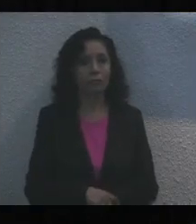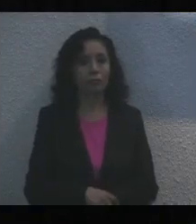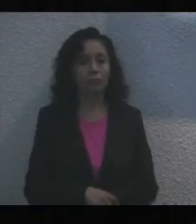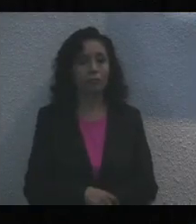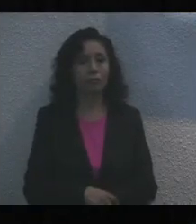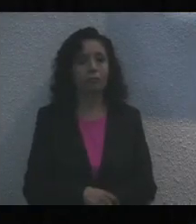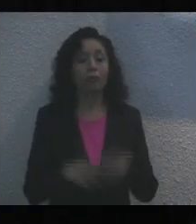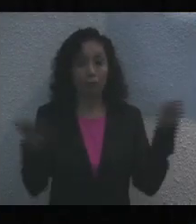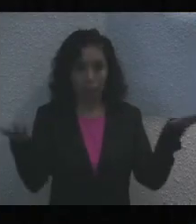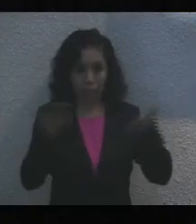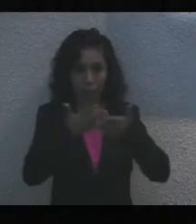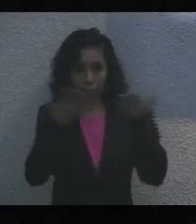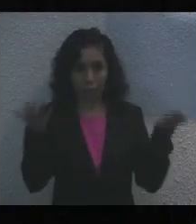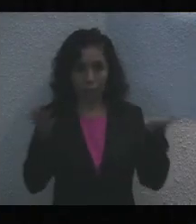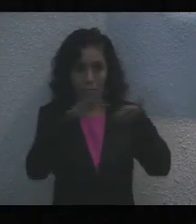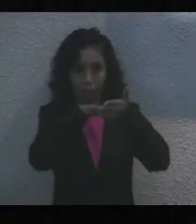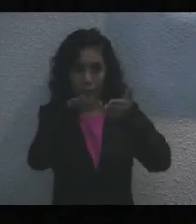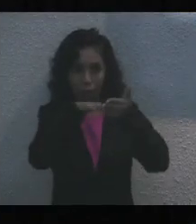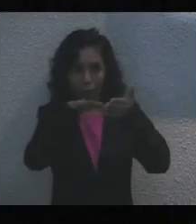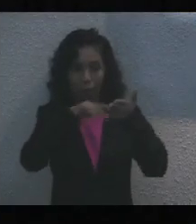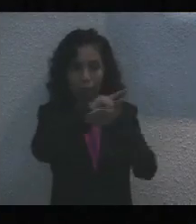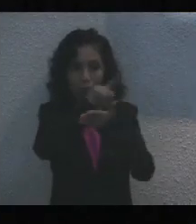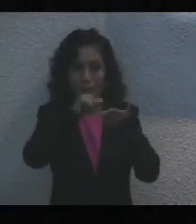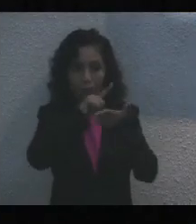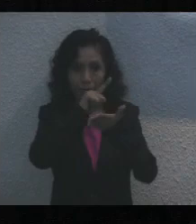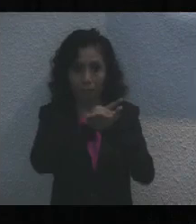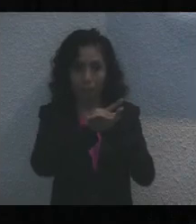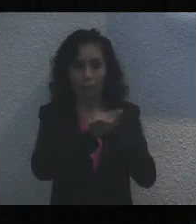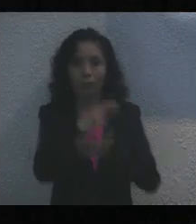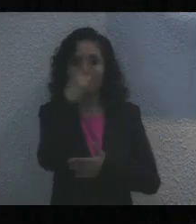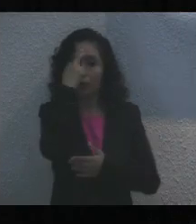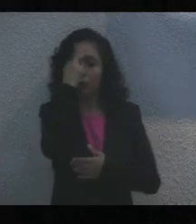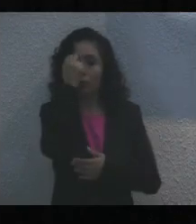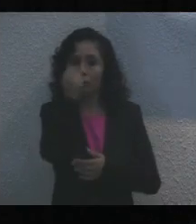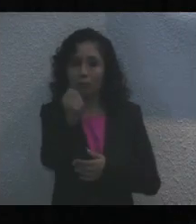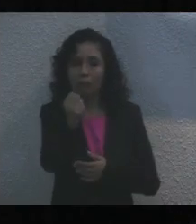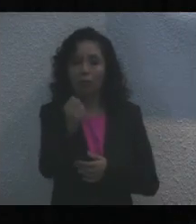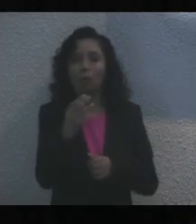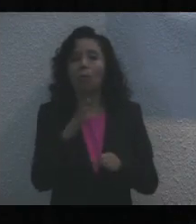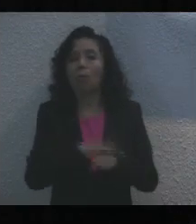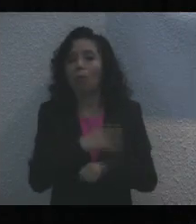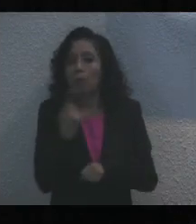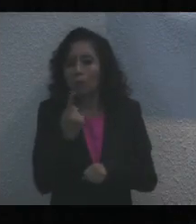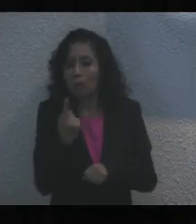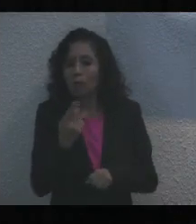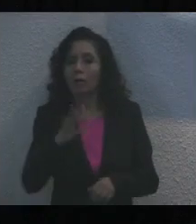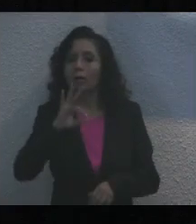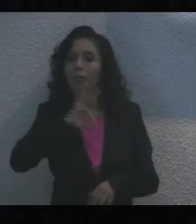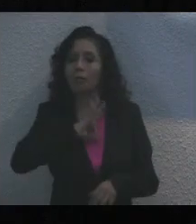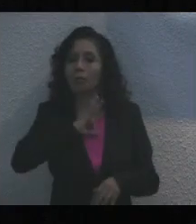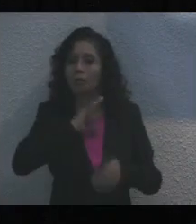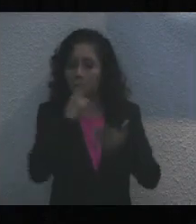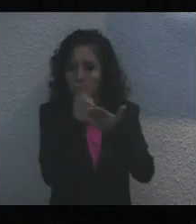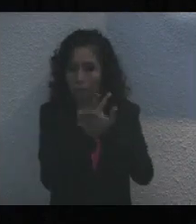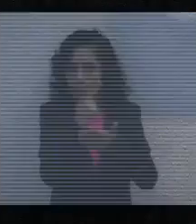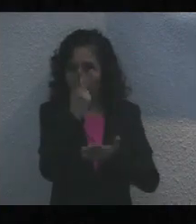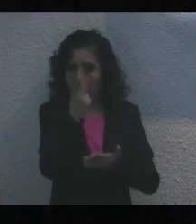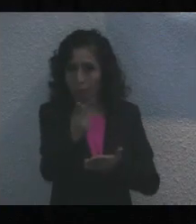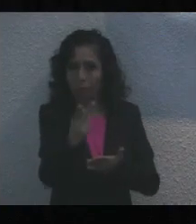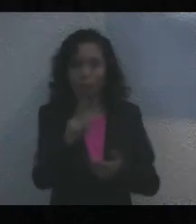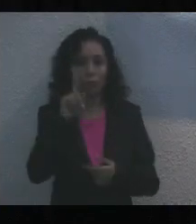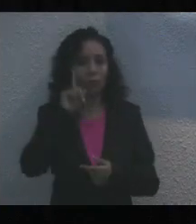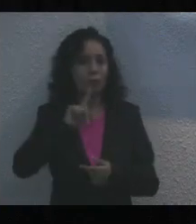Procedo a dar lectura al decreto por el cual se instituye la medalla al mérito